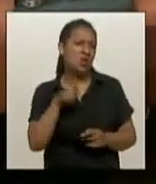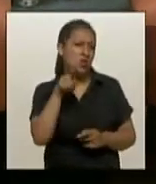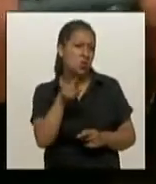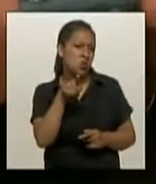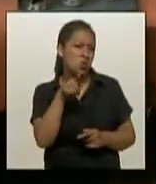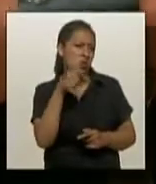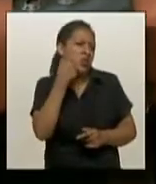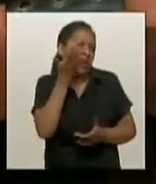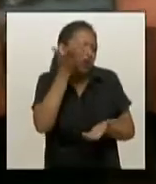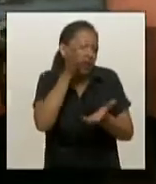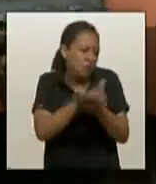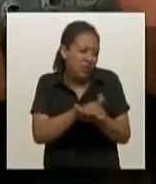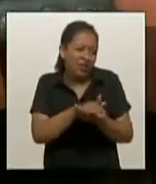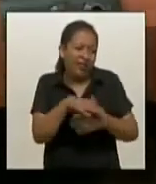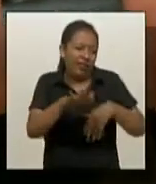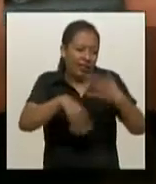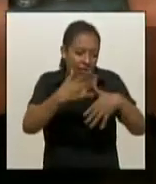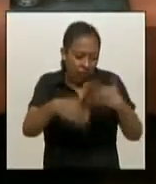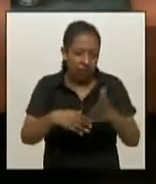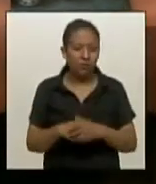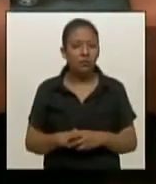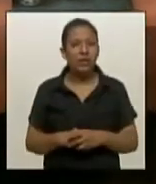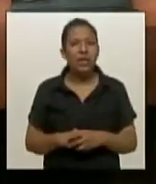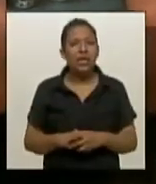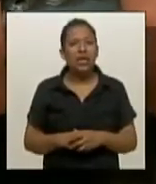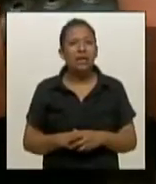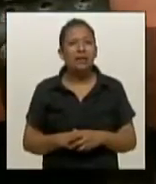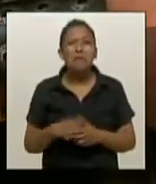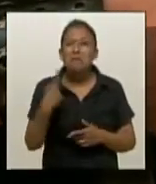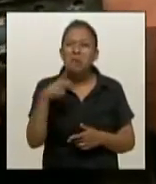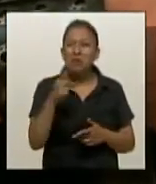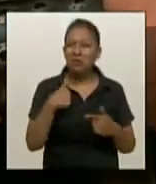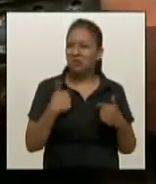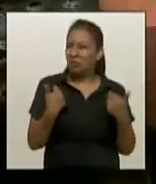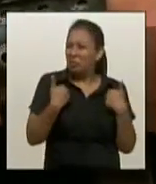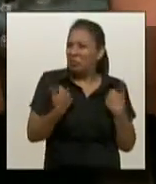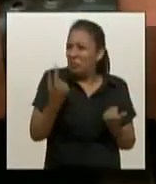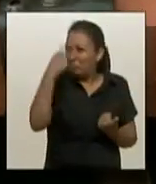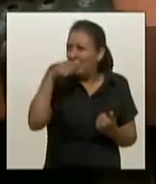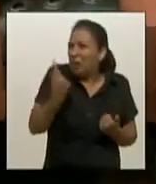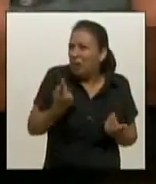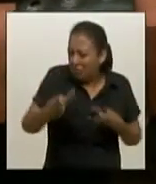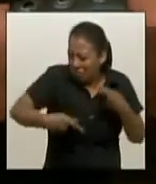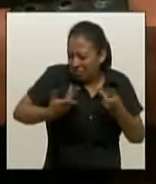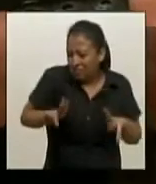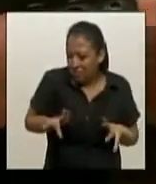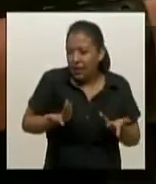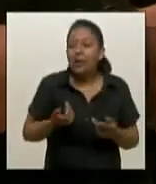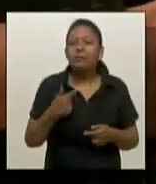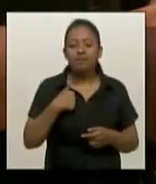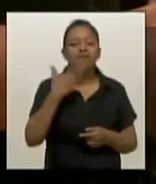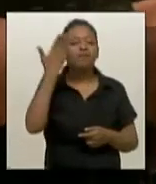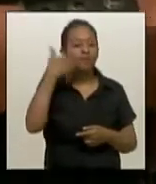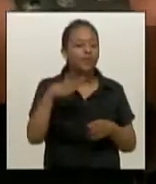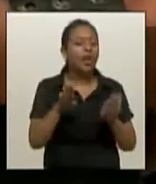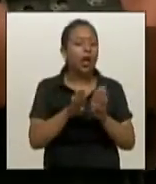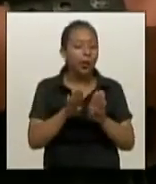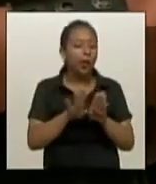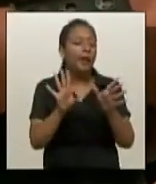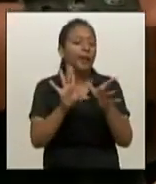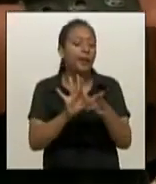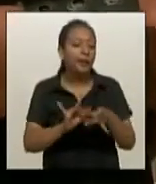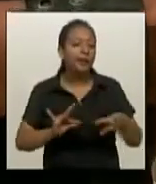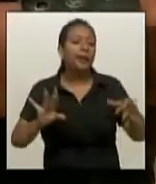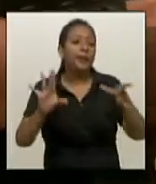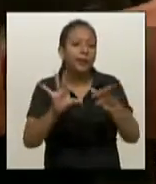tener esposa y todo esto. Pero no le encontraba yo ningún sentido. Sin embargo, uno ya sabe cómo manejar esto y trata